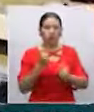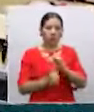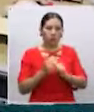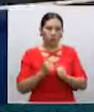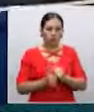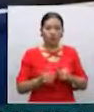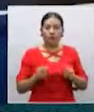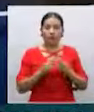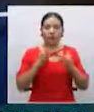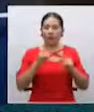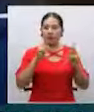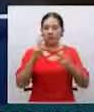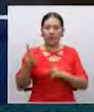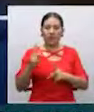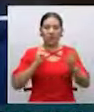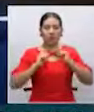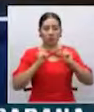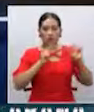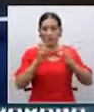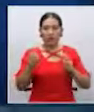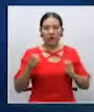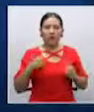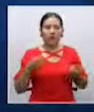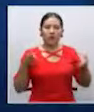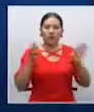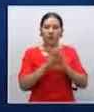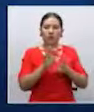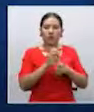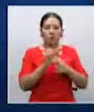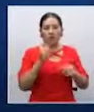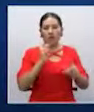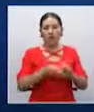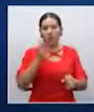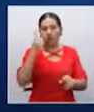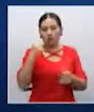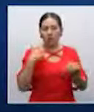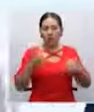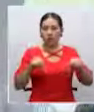completamente afectadas y analizan su cierre o abandono del país a causa de esta situación.